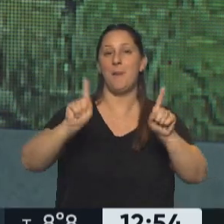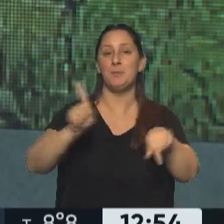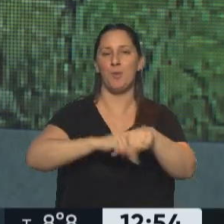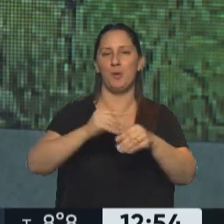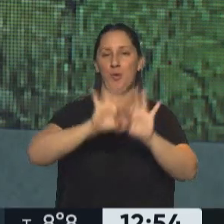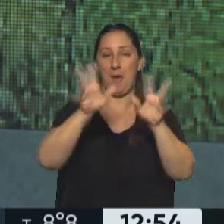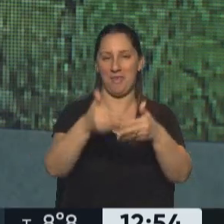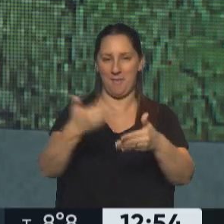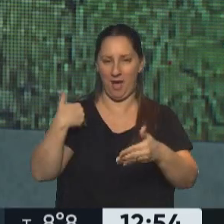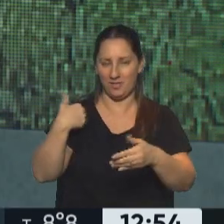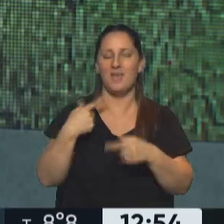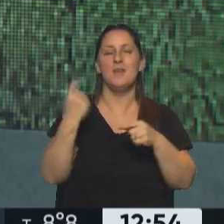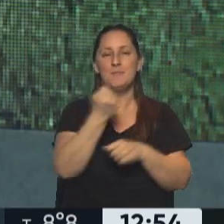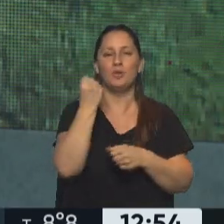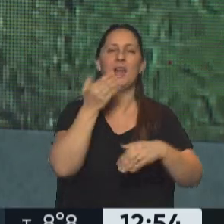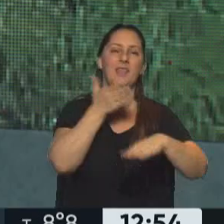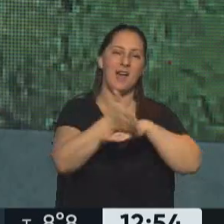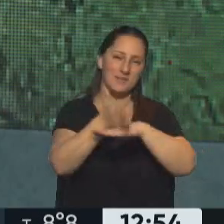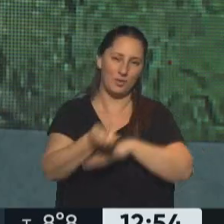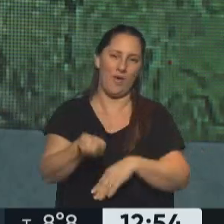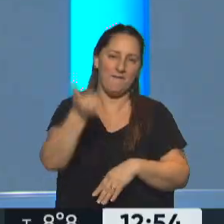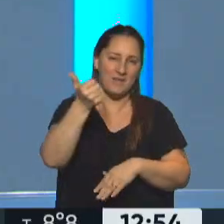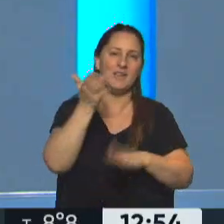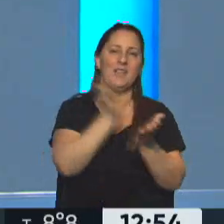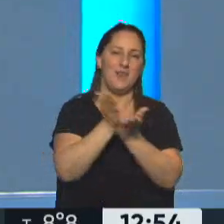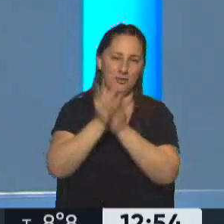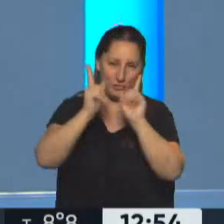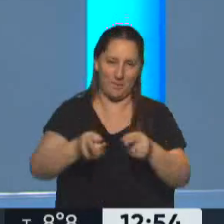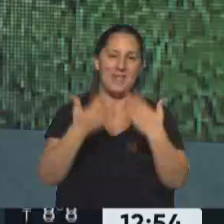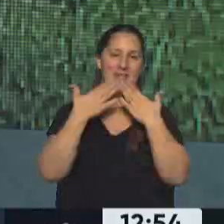de eso se trata, ¿no? De facilitar el acceso y los derechos. Muchísimas gracias por haber venido. No, muchas gracias a vos, Silvia.